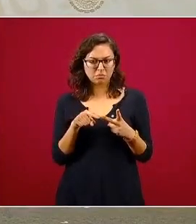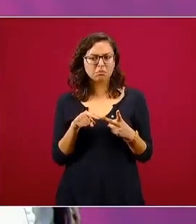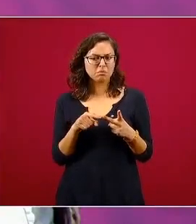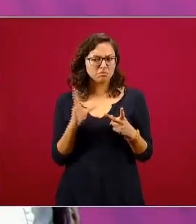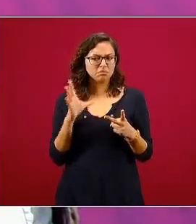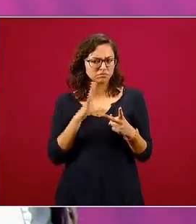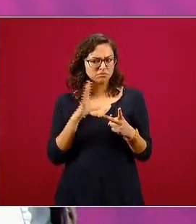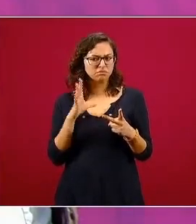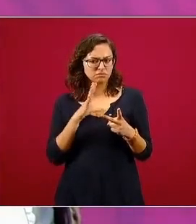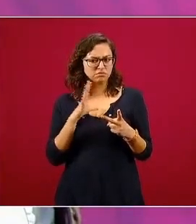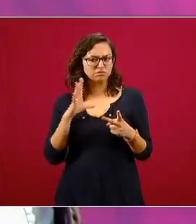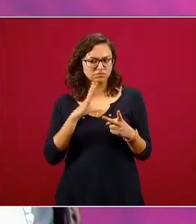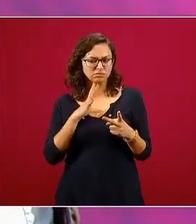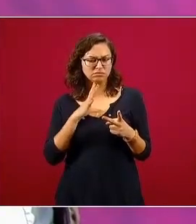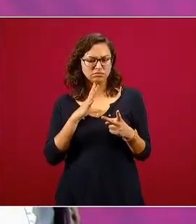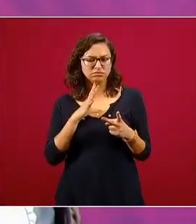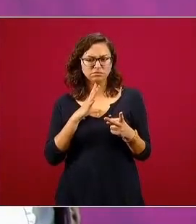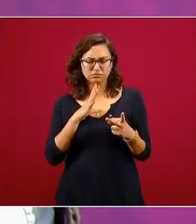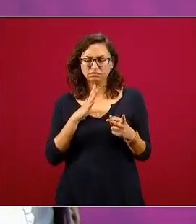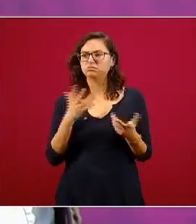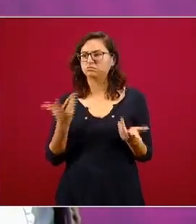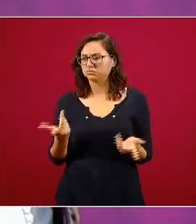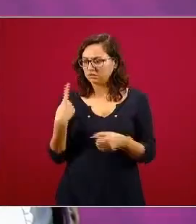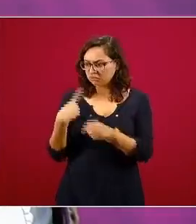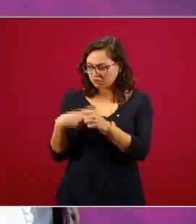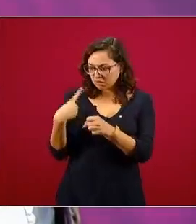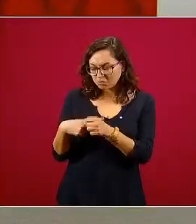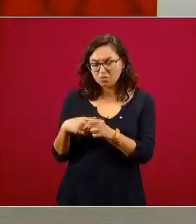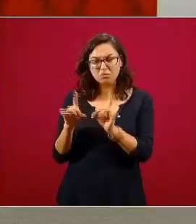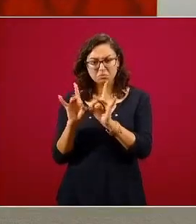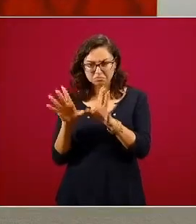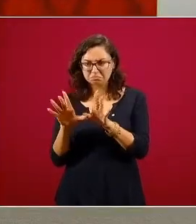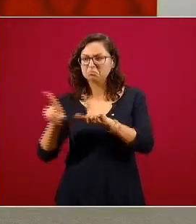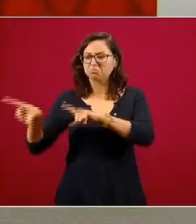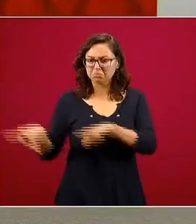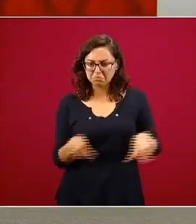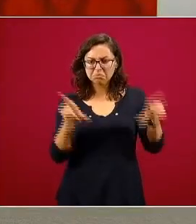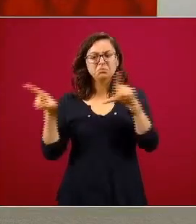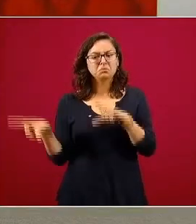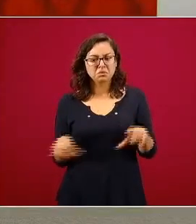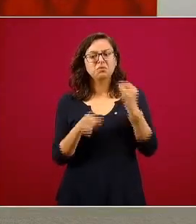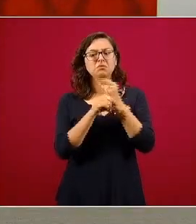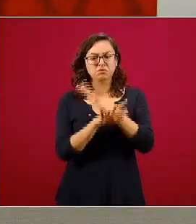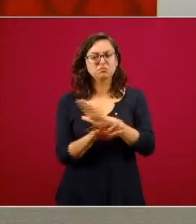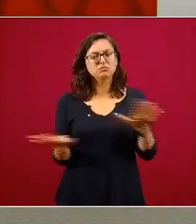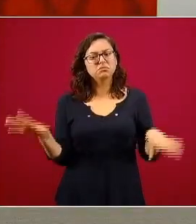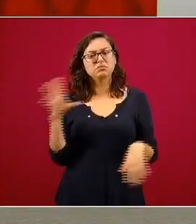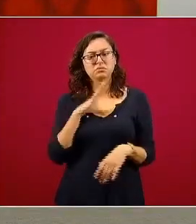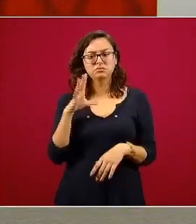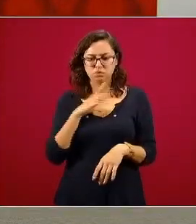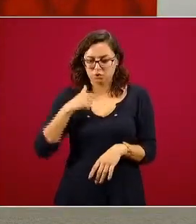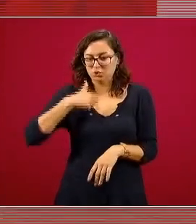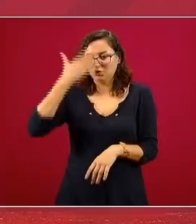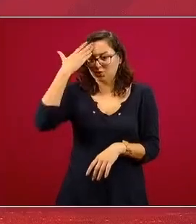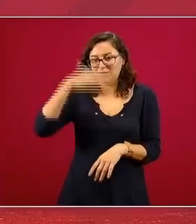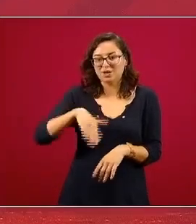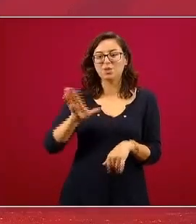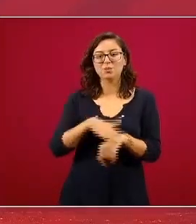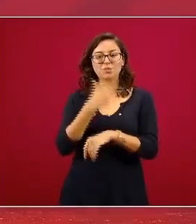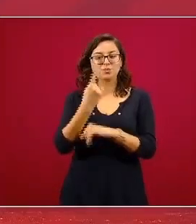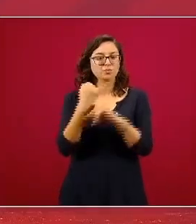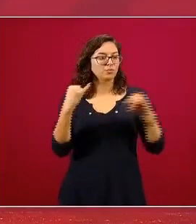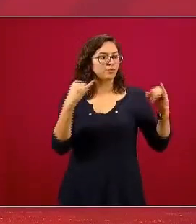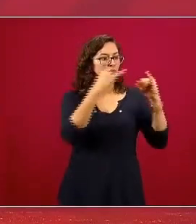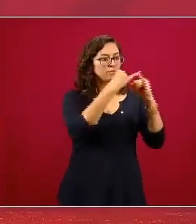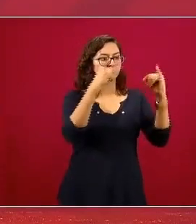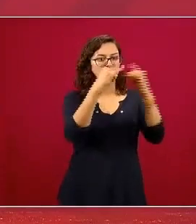Bienestar, reporta casos y tenemos estadísticas de ellos. Lo sé porque cuando hacemos la distribución por institución